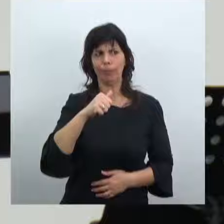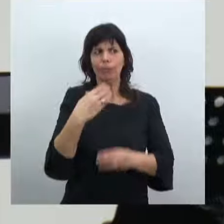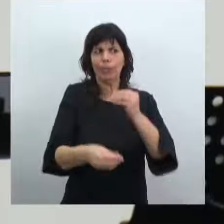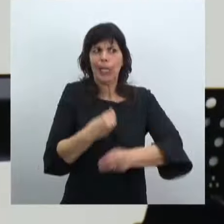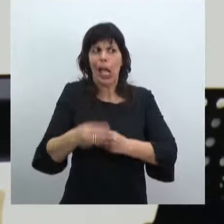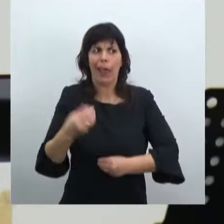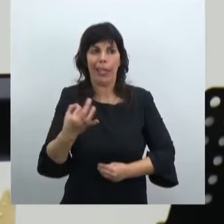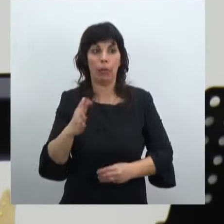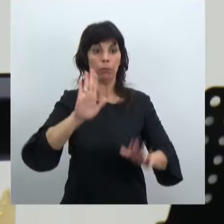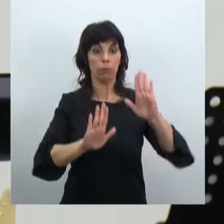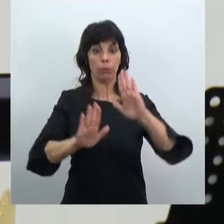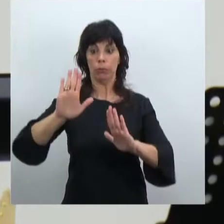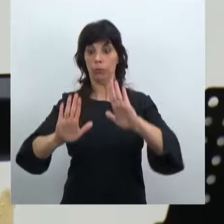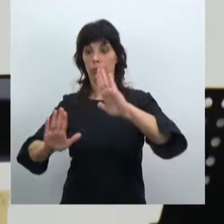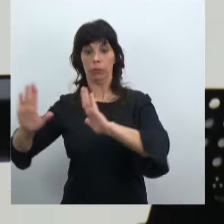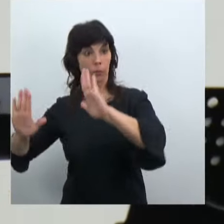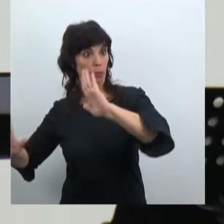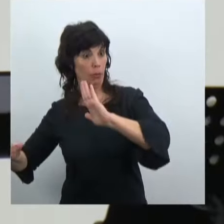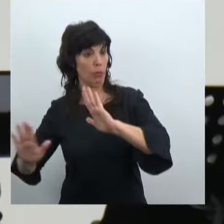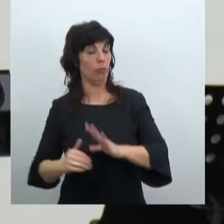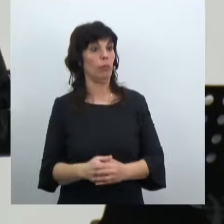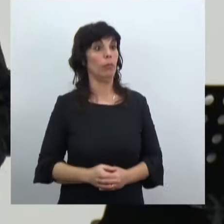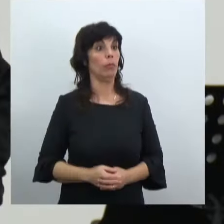de la Puerta de Sol.